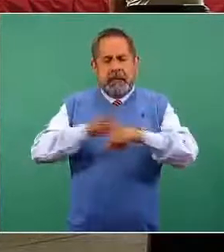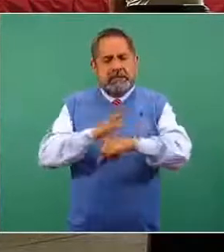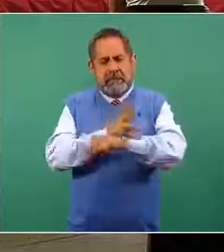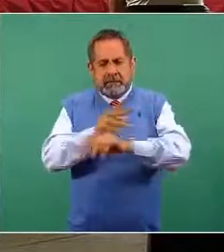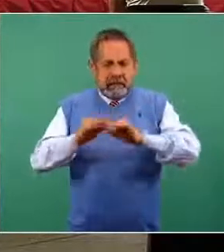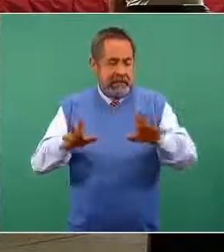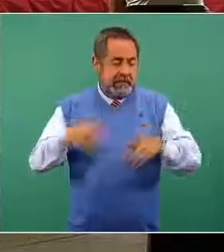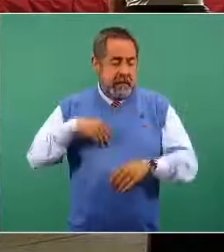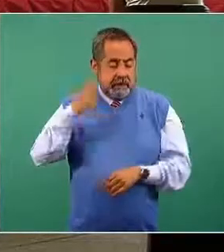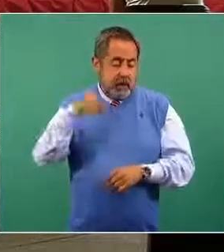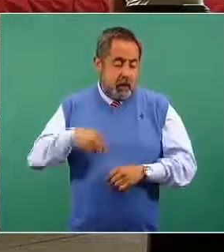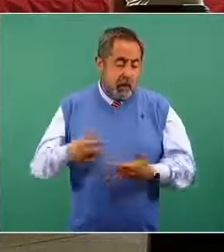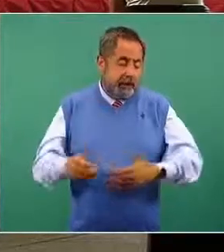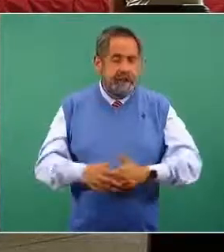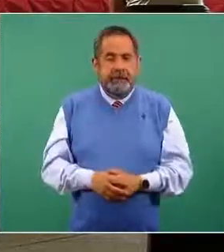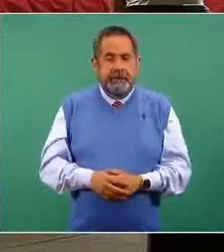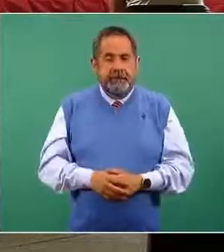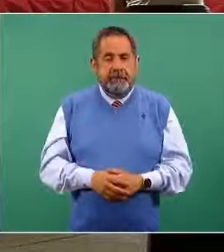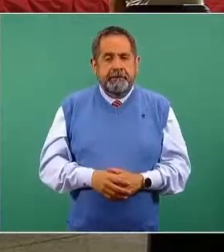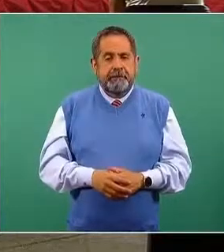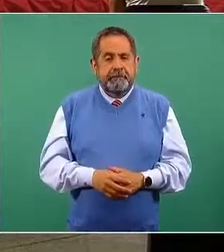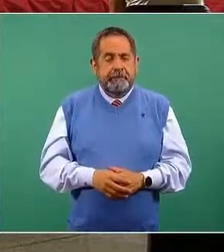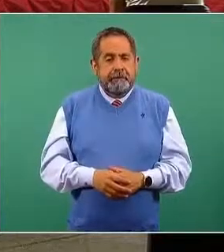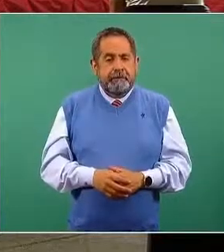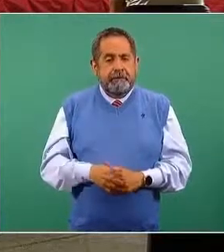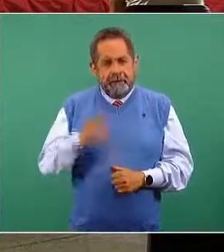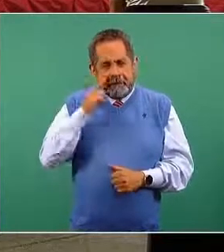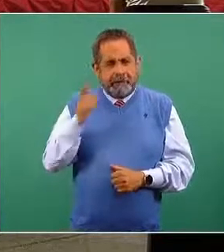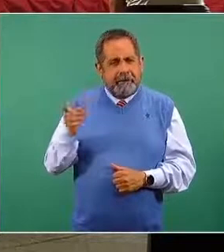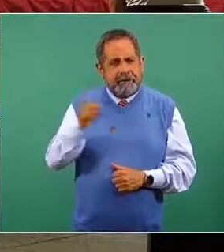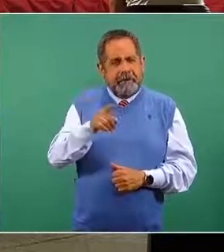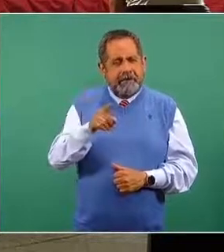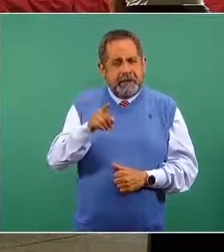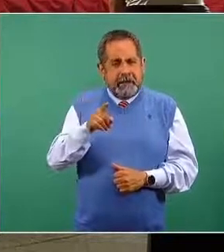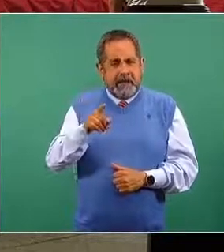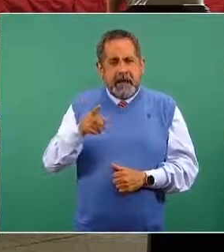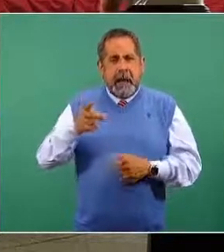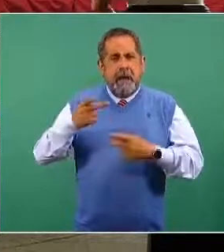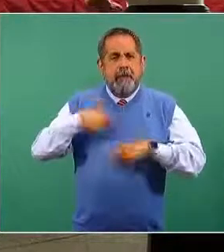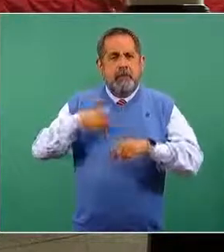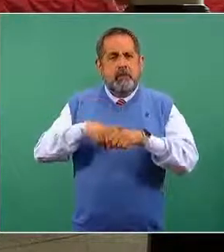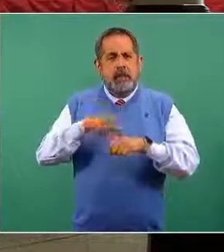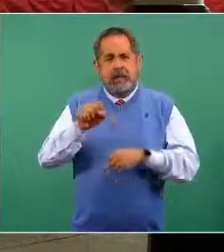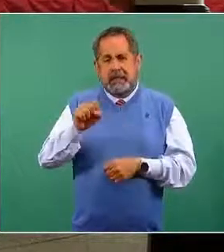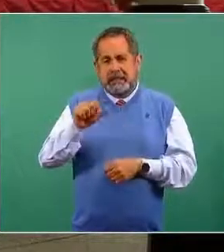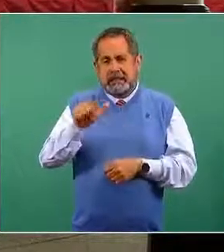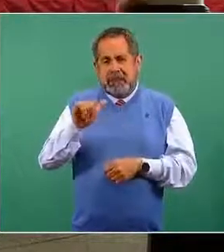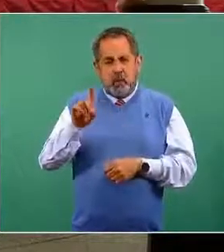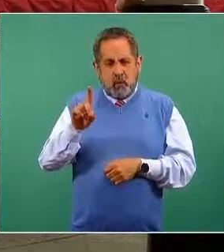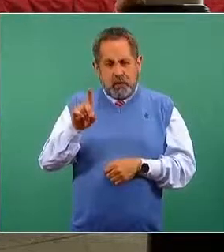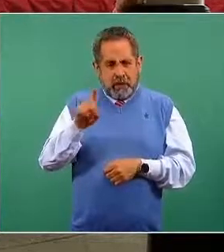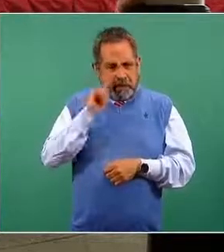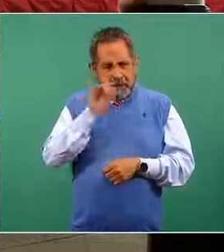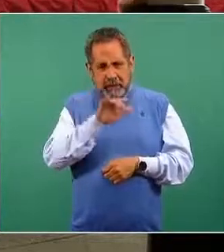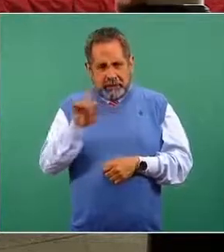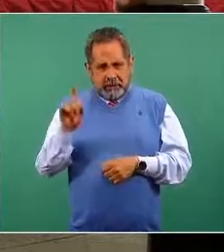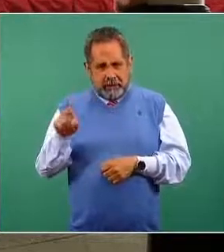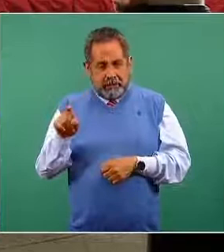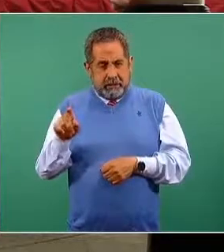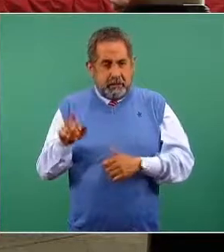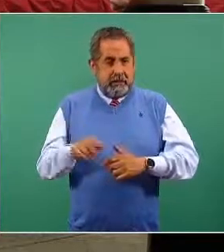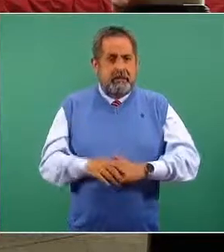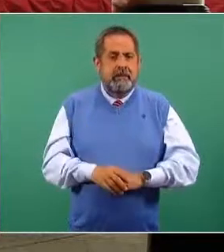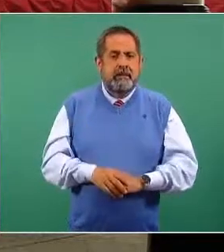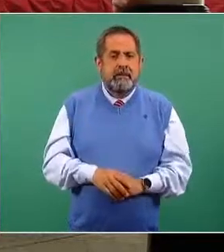transparencia. Pero en la sección, no, es que sí está en la sección de personal de salud, arriba en el menú, por lo menos ahí es